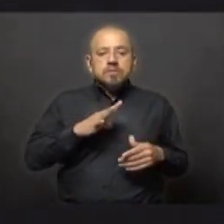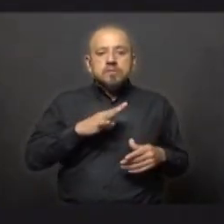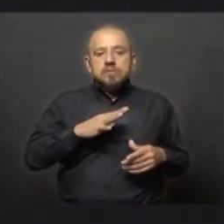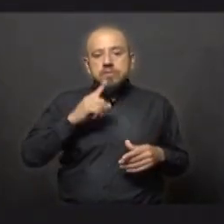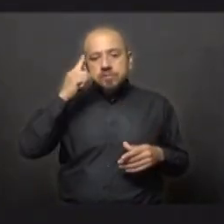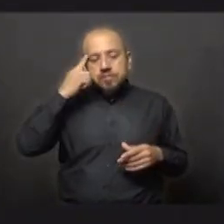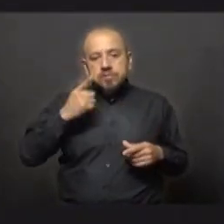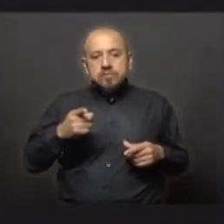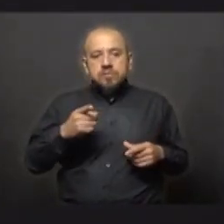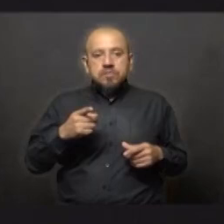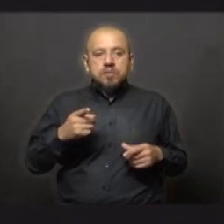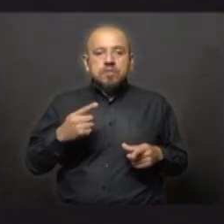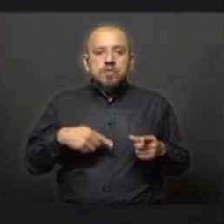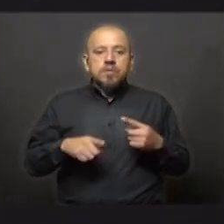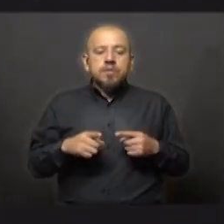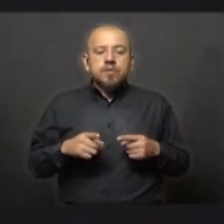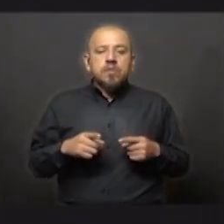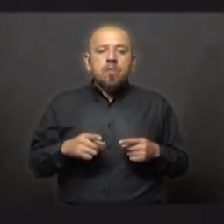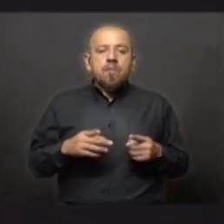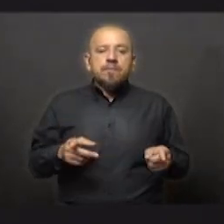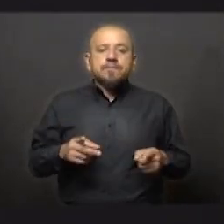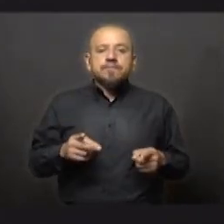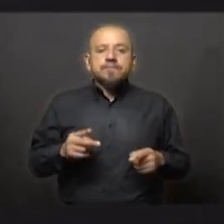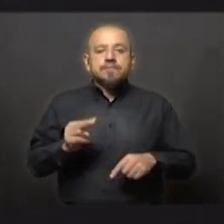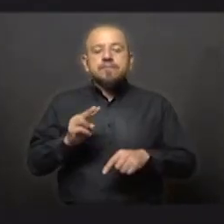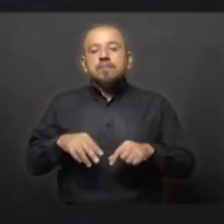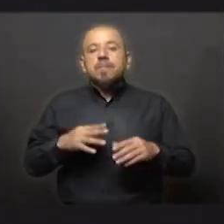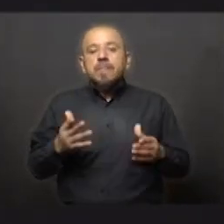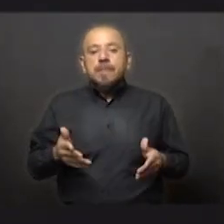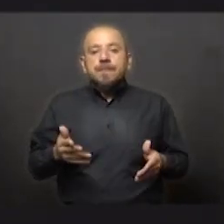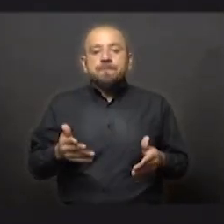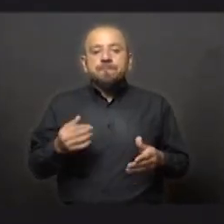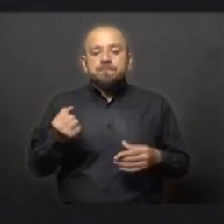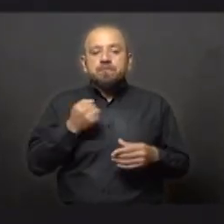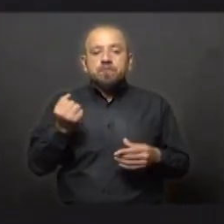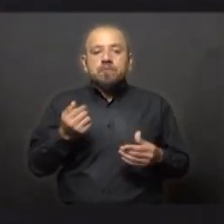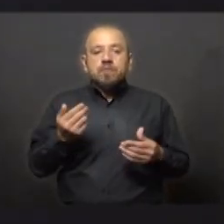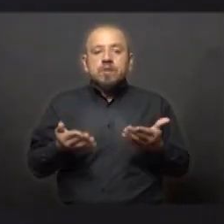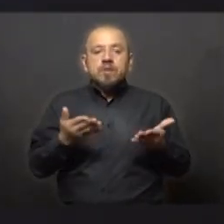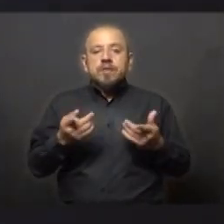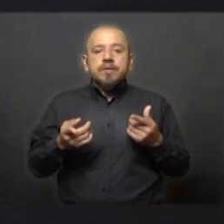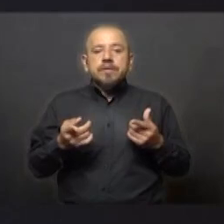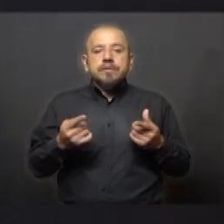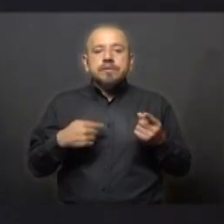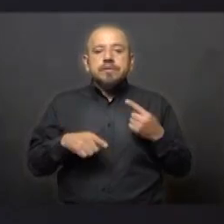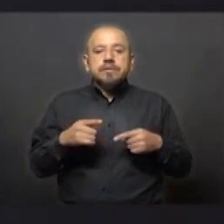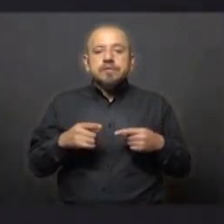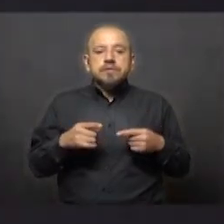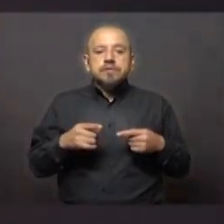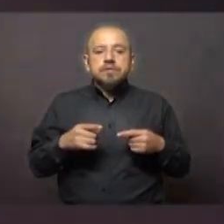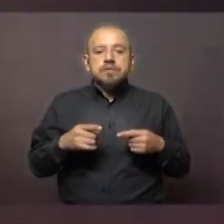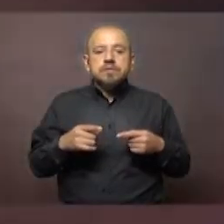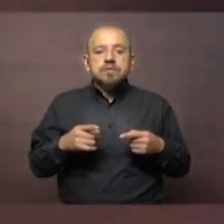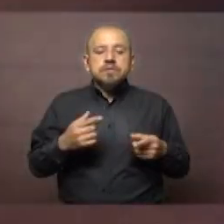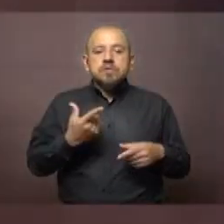pensar si el cuidado es un es un espacio que está desvalorizado que ha sido relegado un espacio marginal de lo social